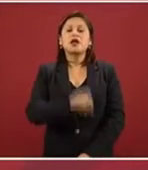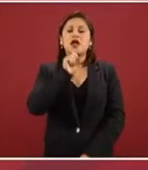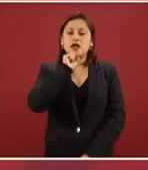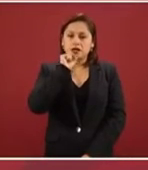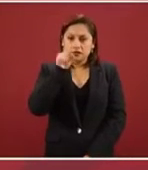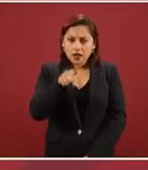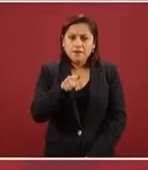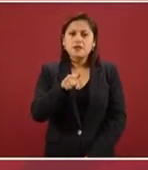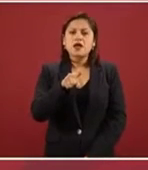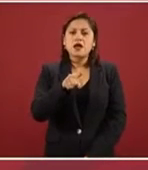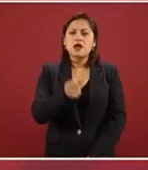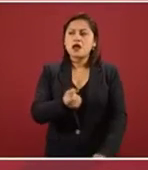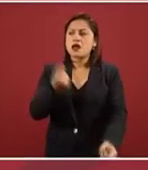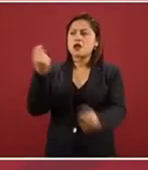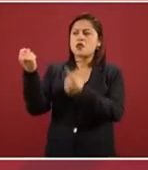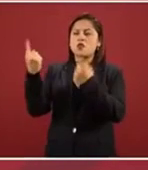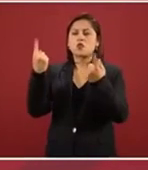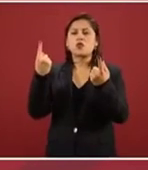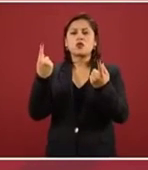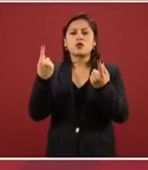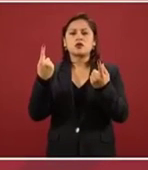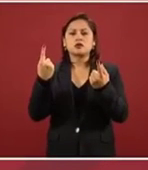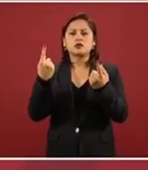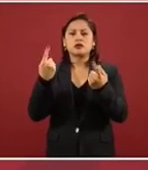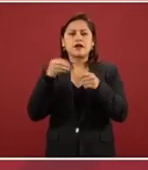desinformaciones o